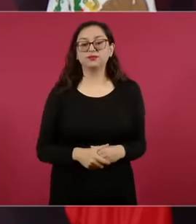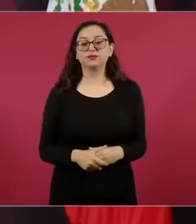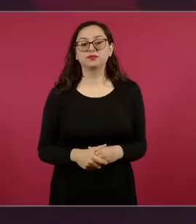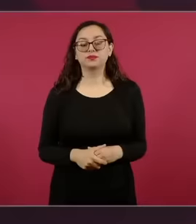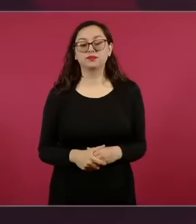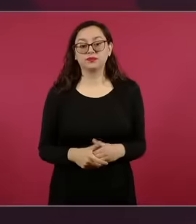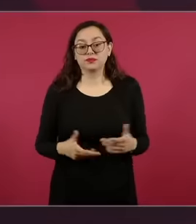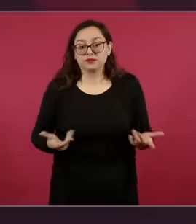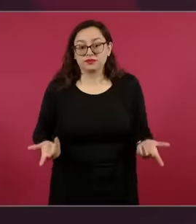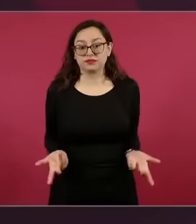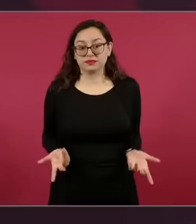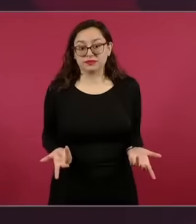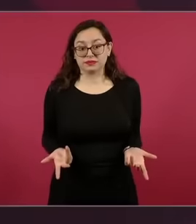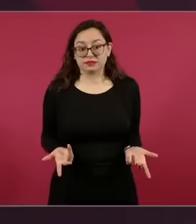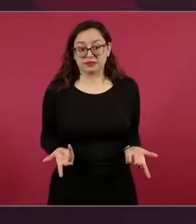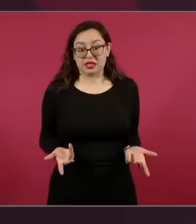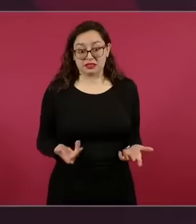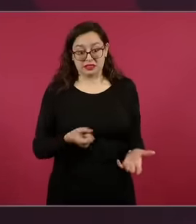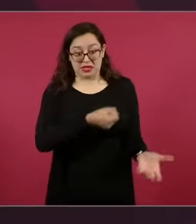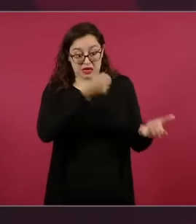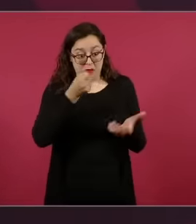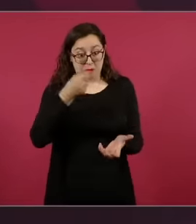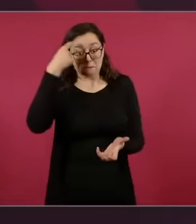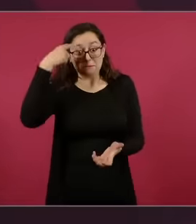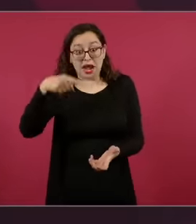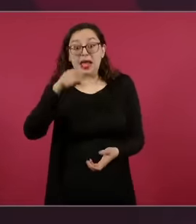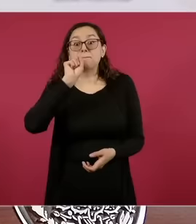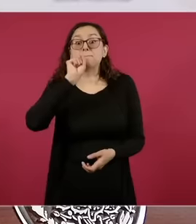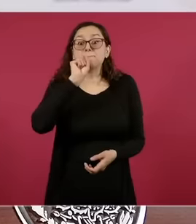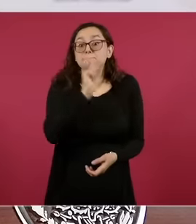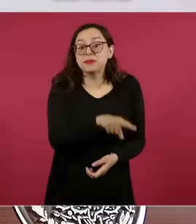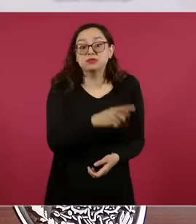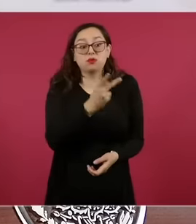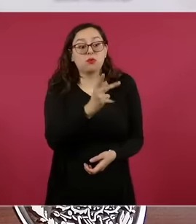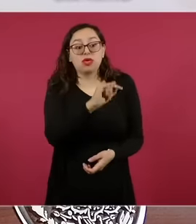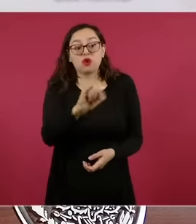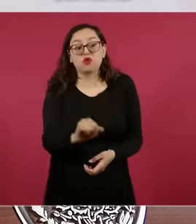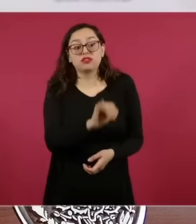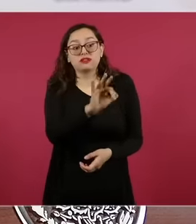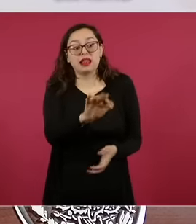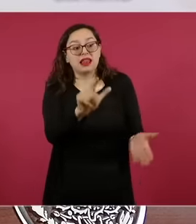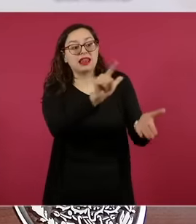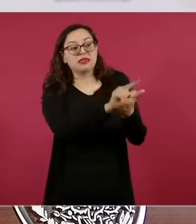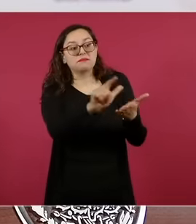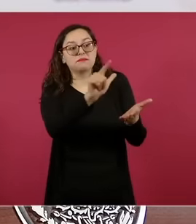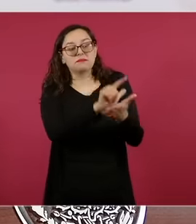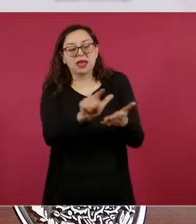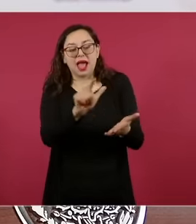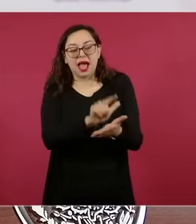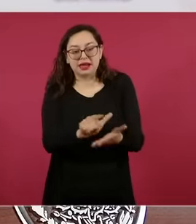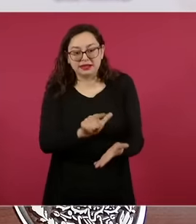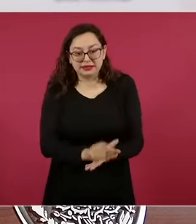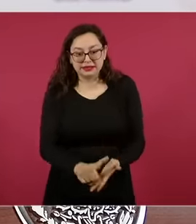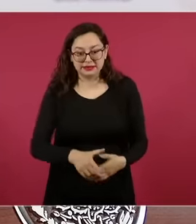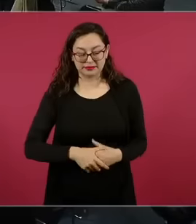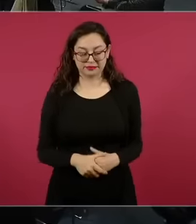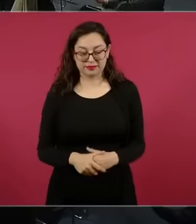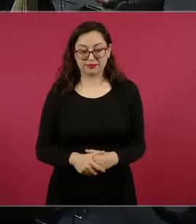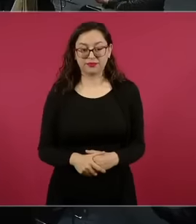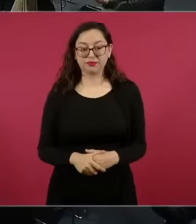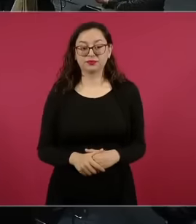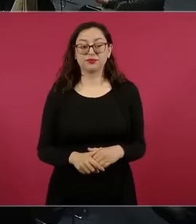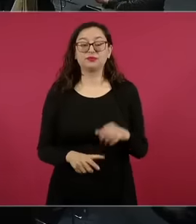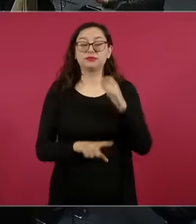Además, es para el mismo Poder Judicial, para limpiar el Poder Judicial, para reformar el Poder Judicial.